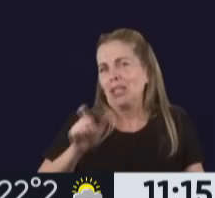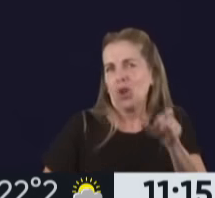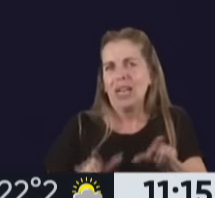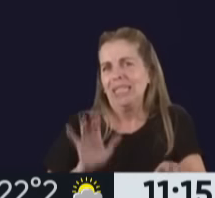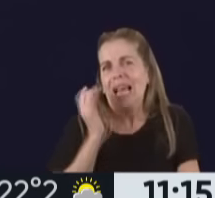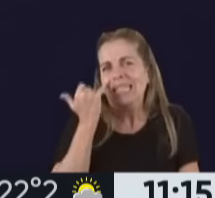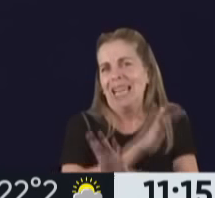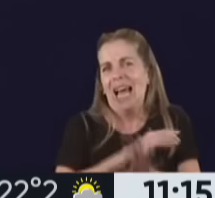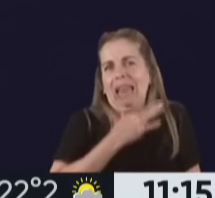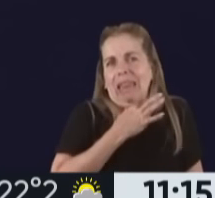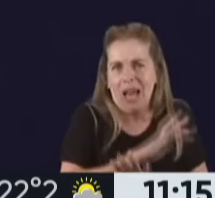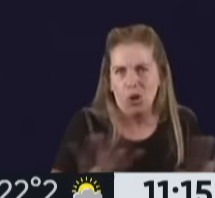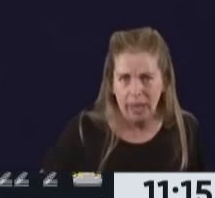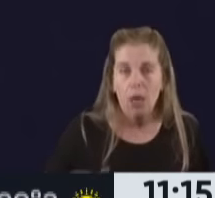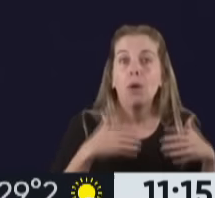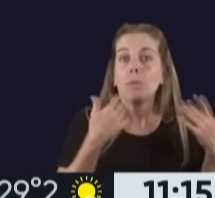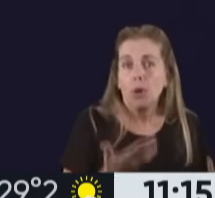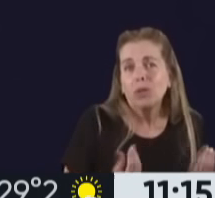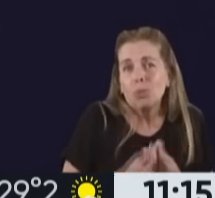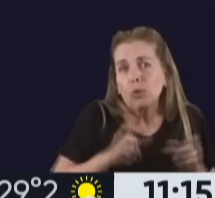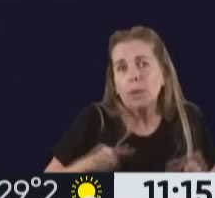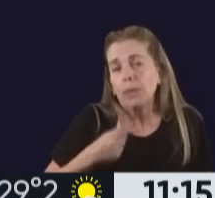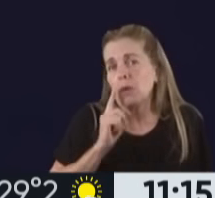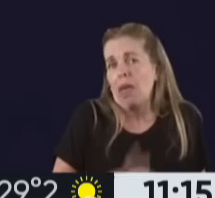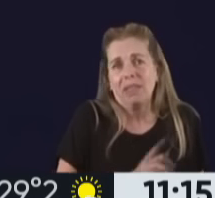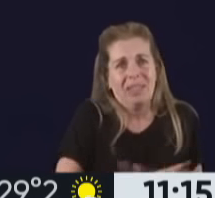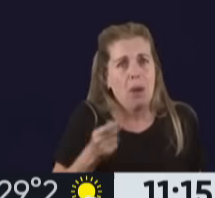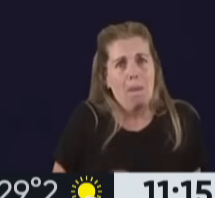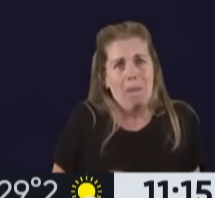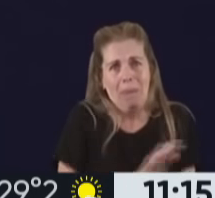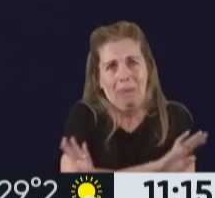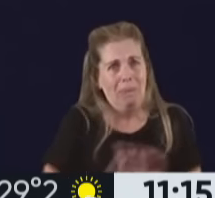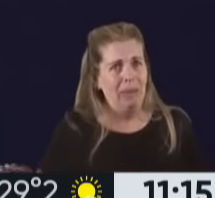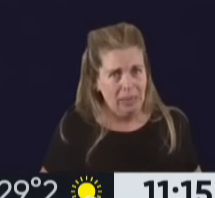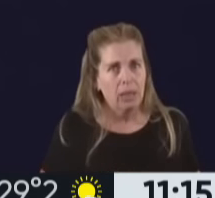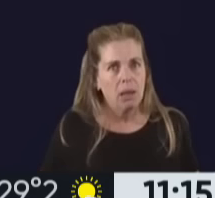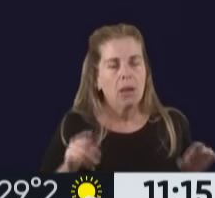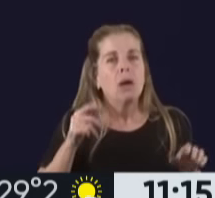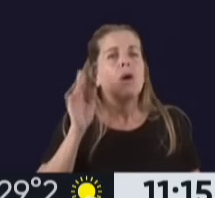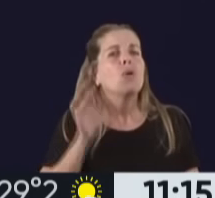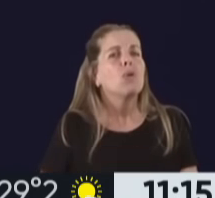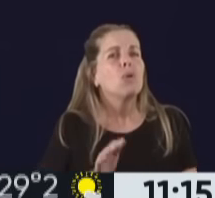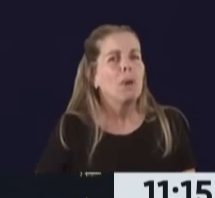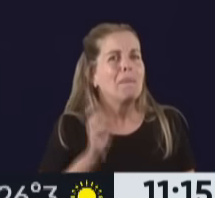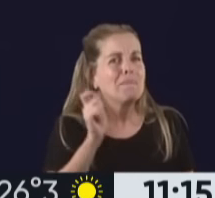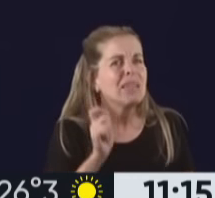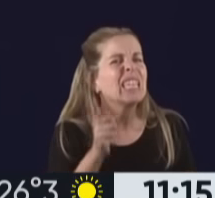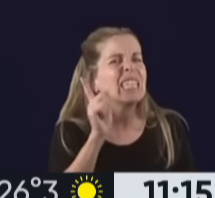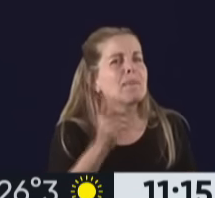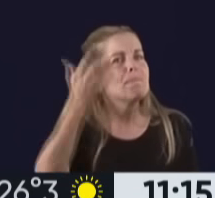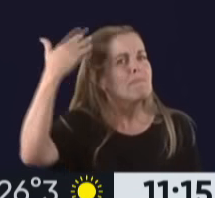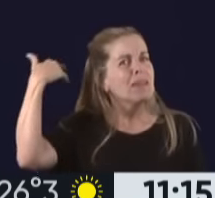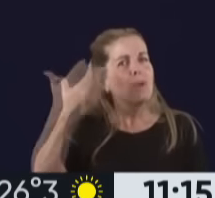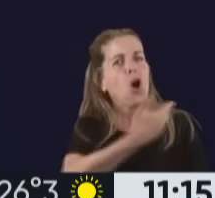argentinos a la informalidad y a la evasión impositiva. Que quede bien claro, fue culpa del Estado depredador el nivel récord